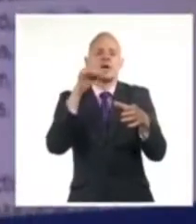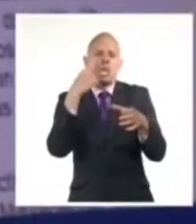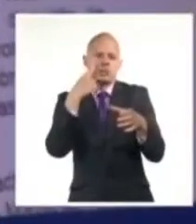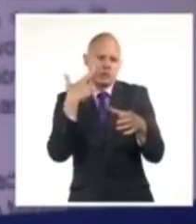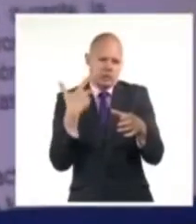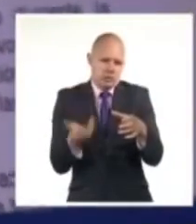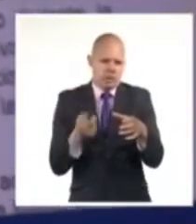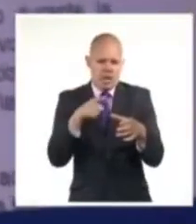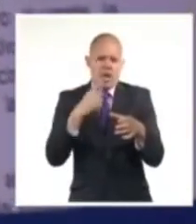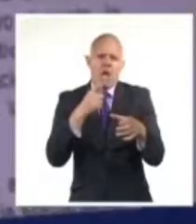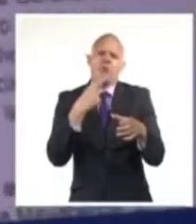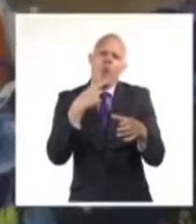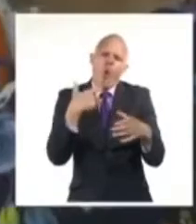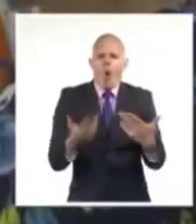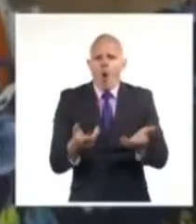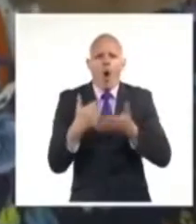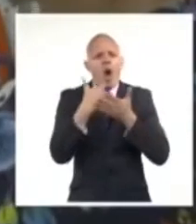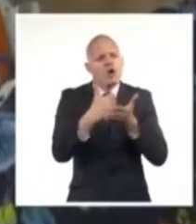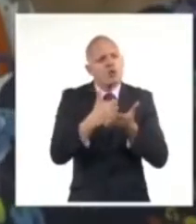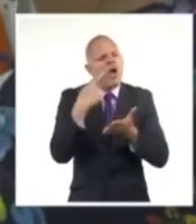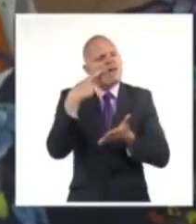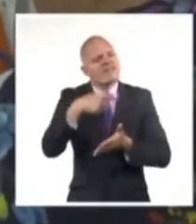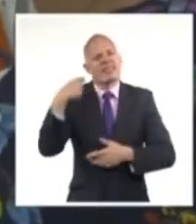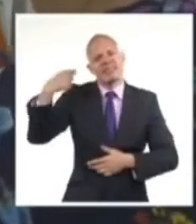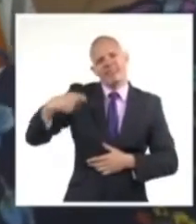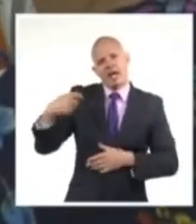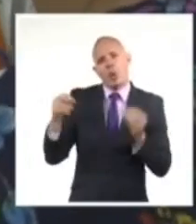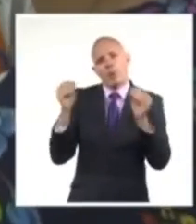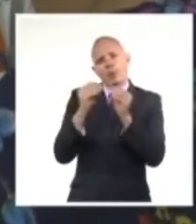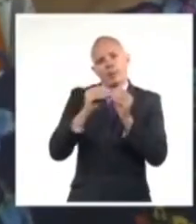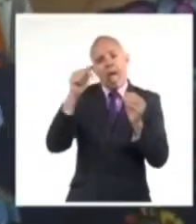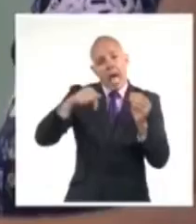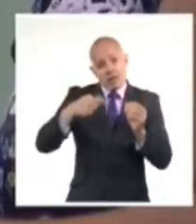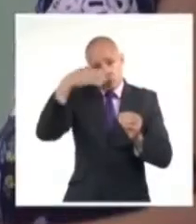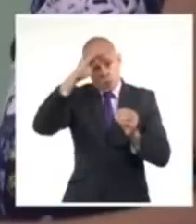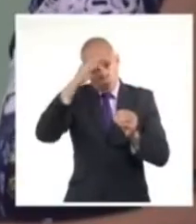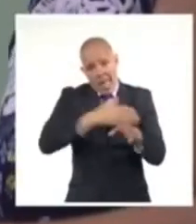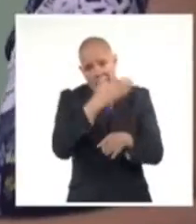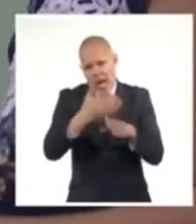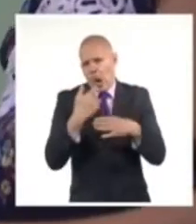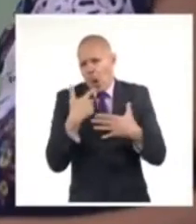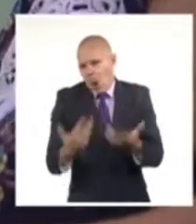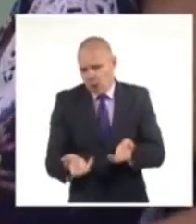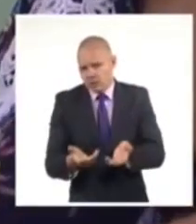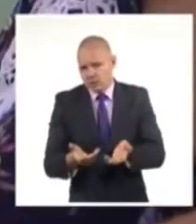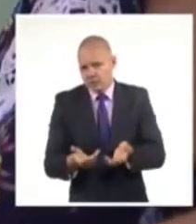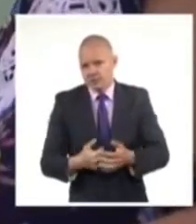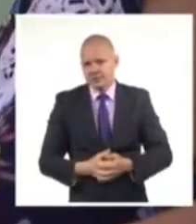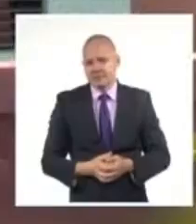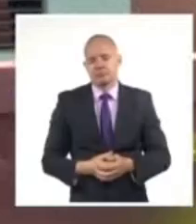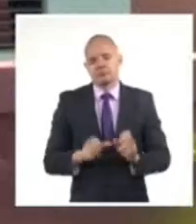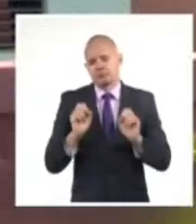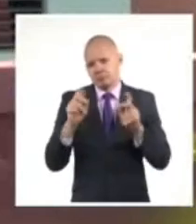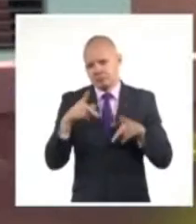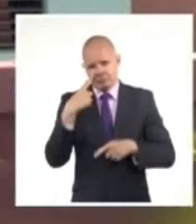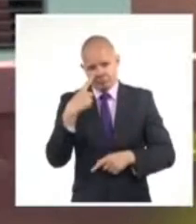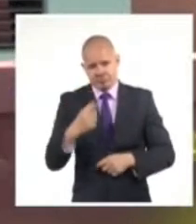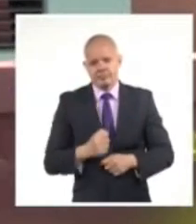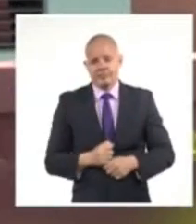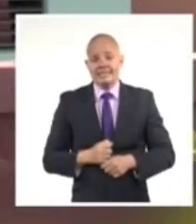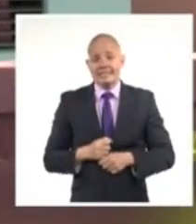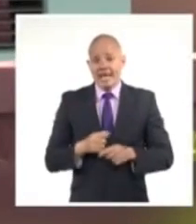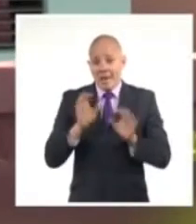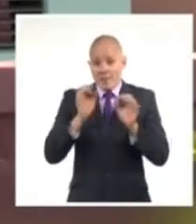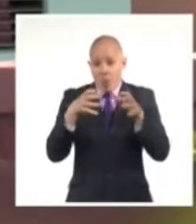impacta el área del conocimiento del derecho en lo que el país ha venido transformando, si usted está de acuerdo. Totalmente de acuerdo. ¿Cuáles son esas sociedades científicas?